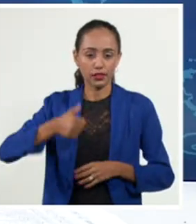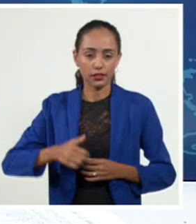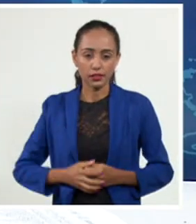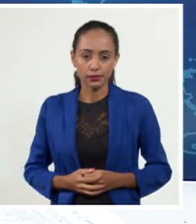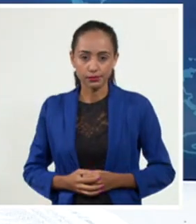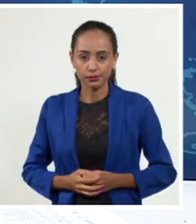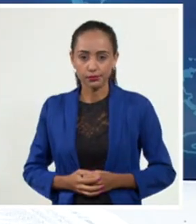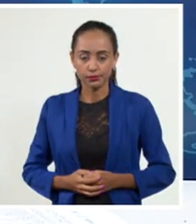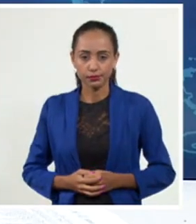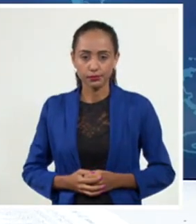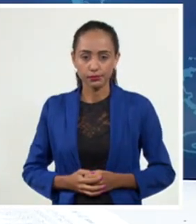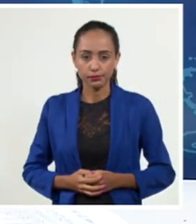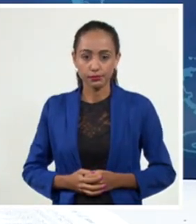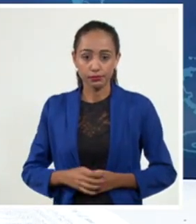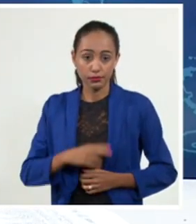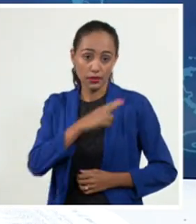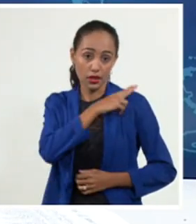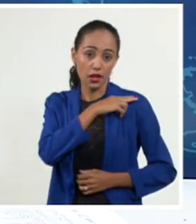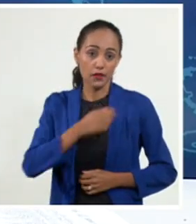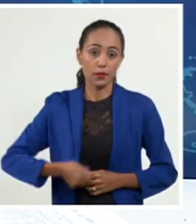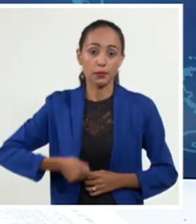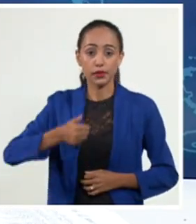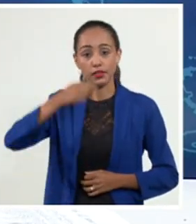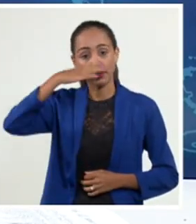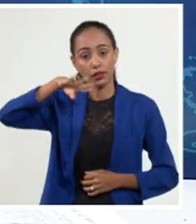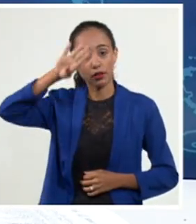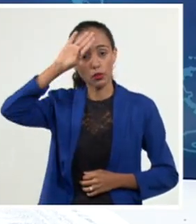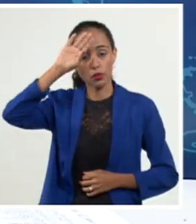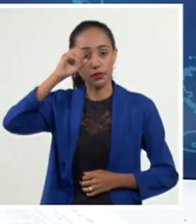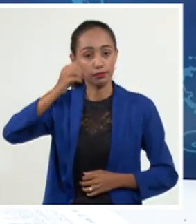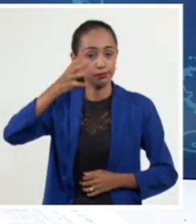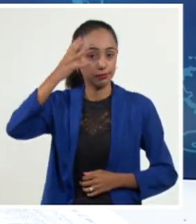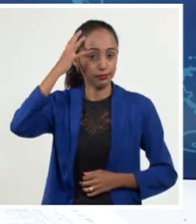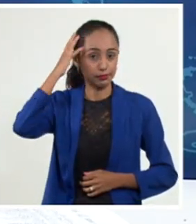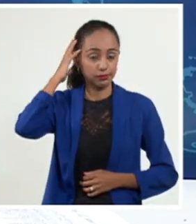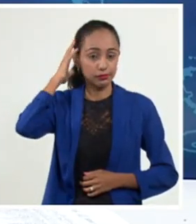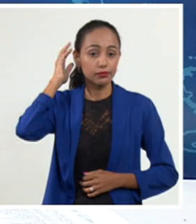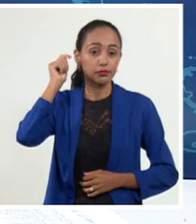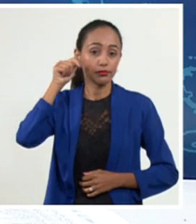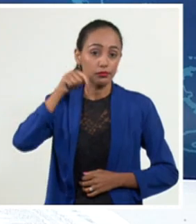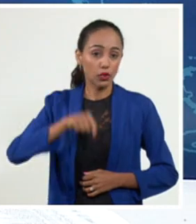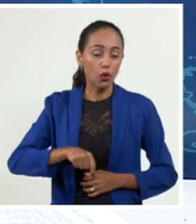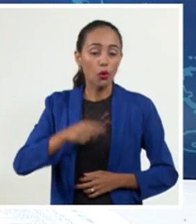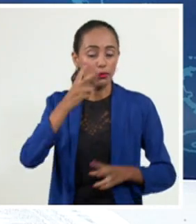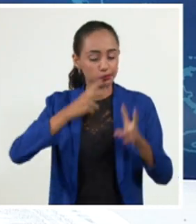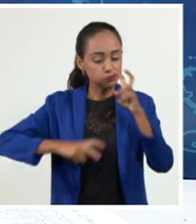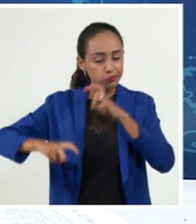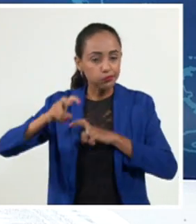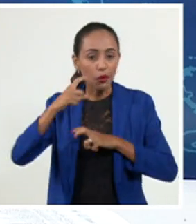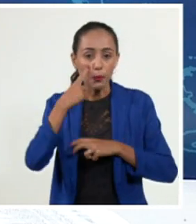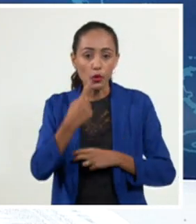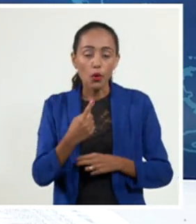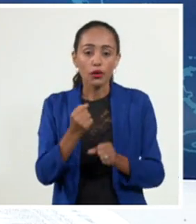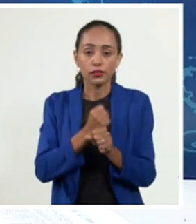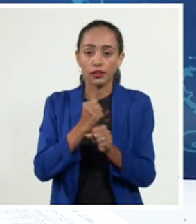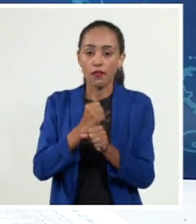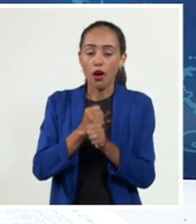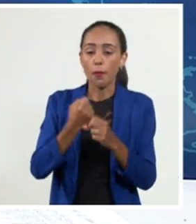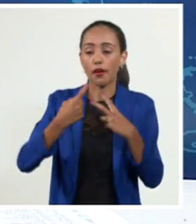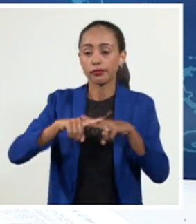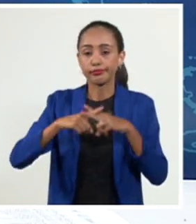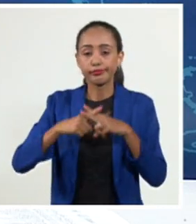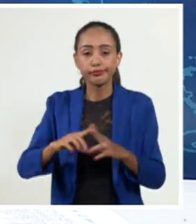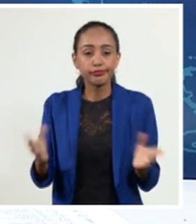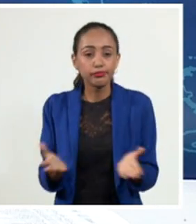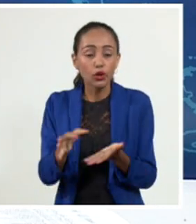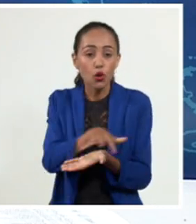el primer secretario del comité central del partido y presidente de la república de cuba miguel díaz-canel bermúdez chequeo el avance de las acciones de recuperación de